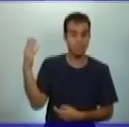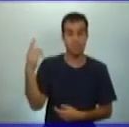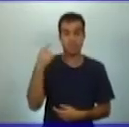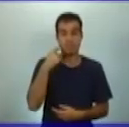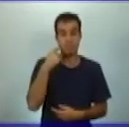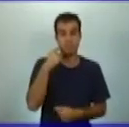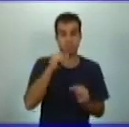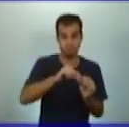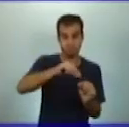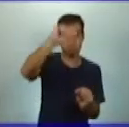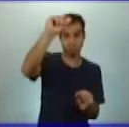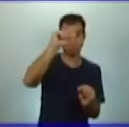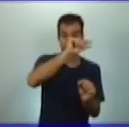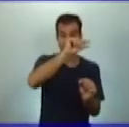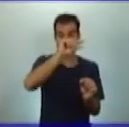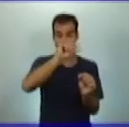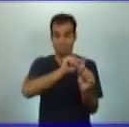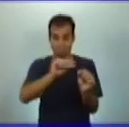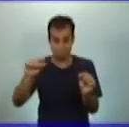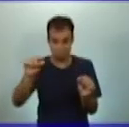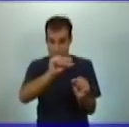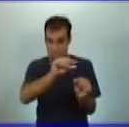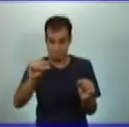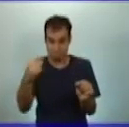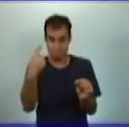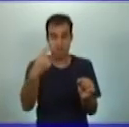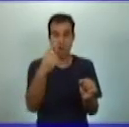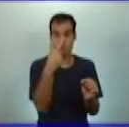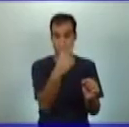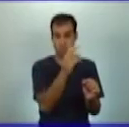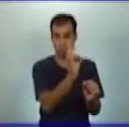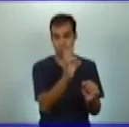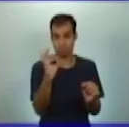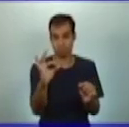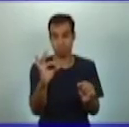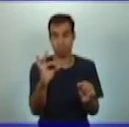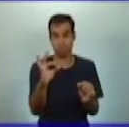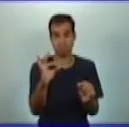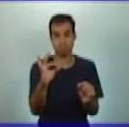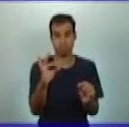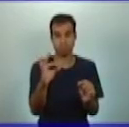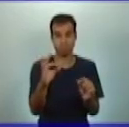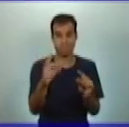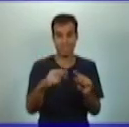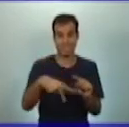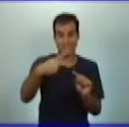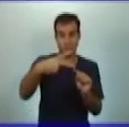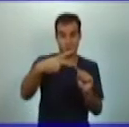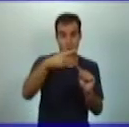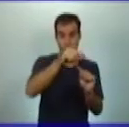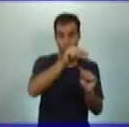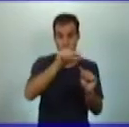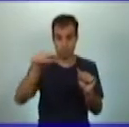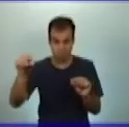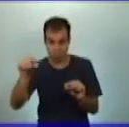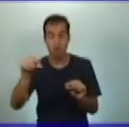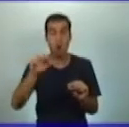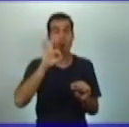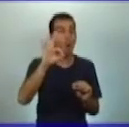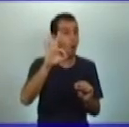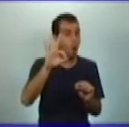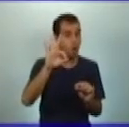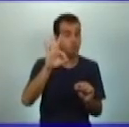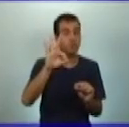electrones, pongan esta información y después lo pueden completar. 2 electrones, en el segundo nivel, 8